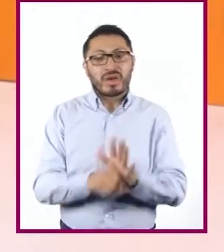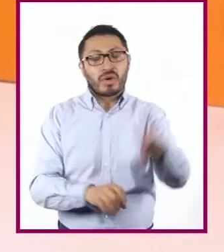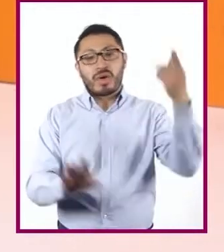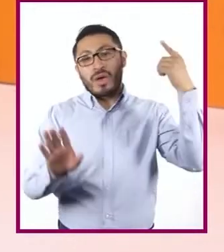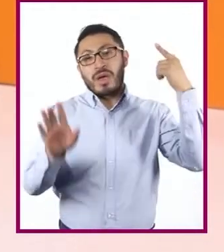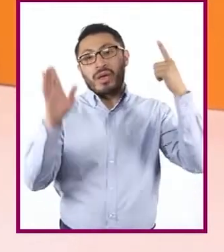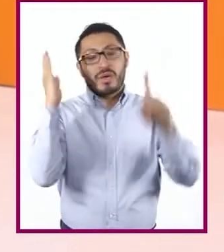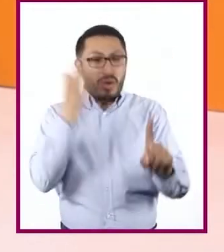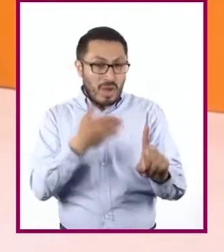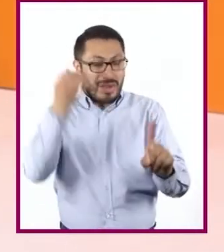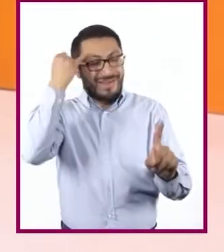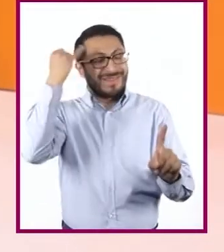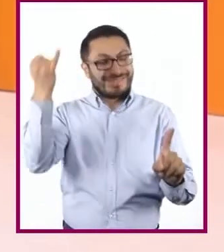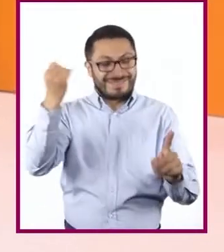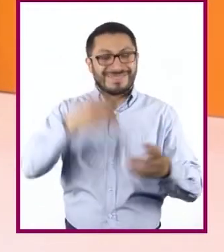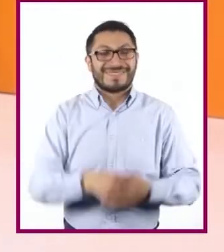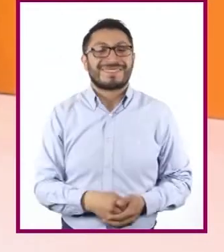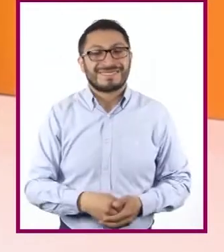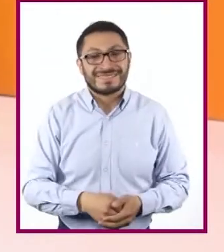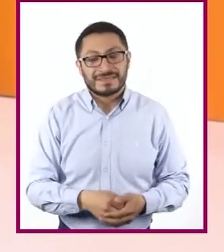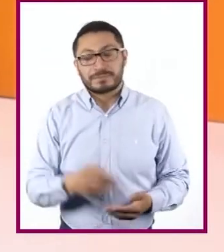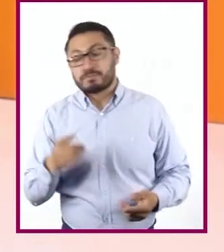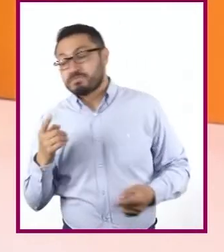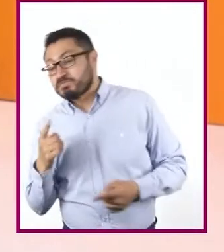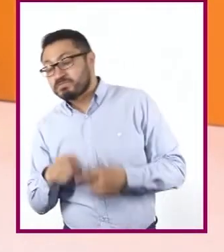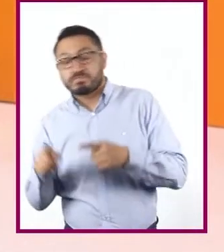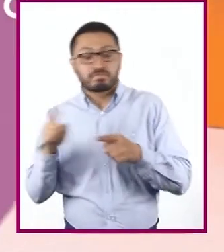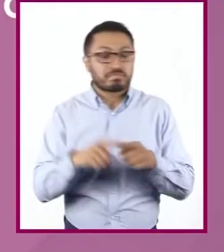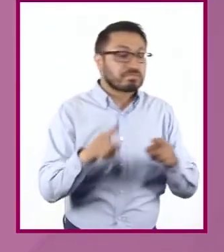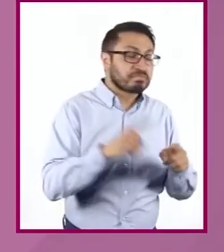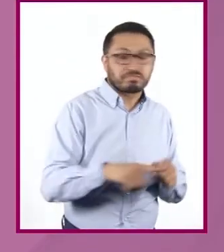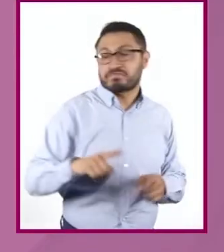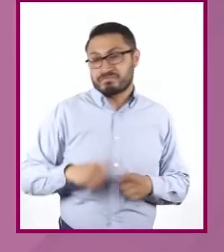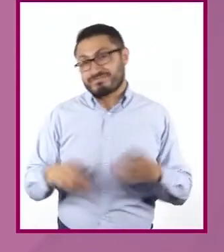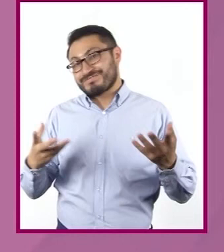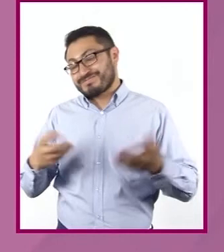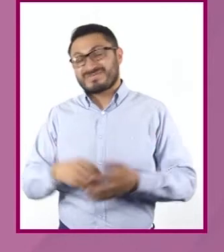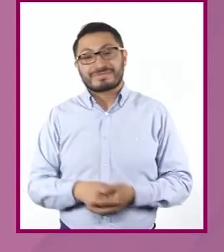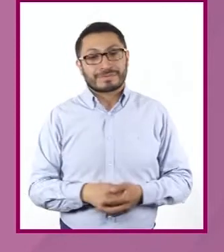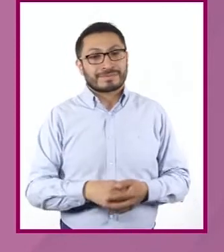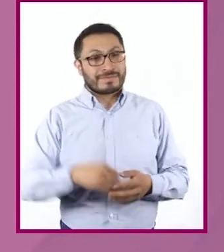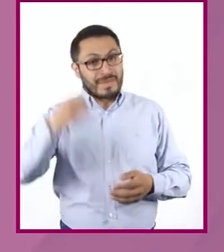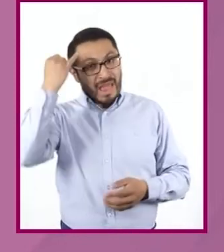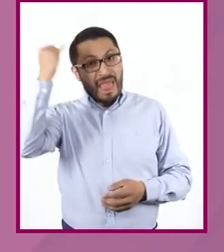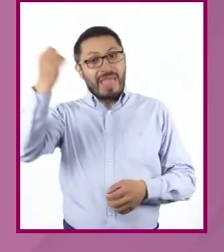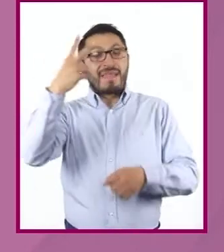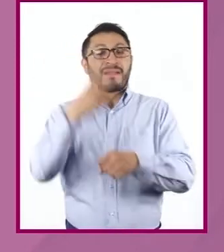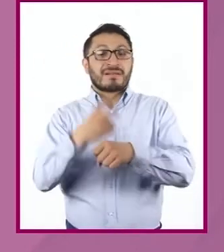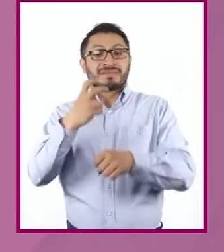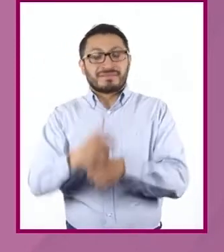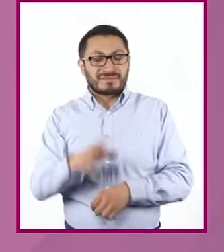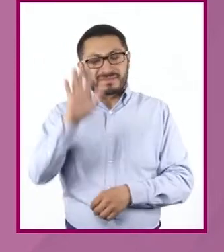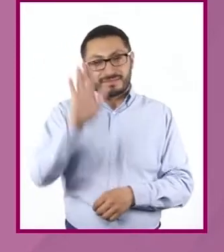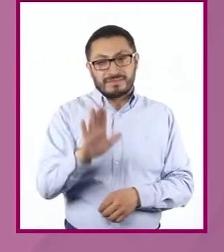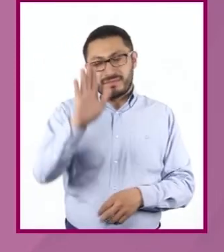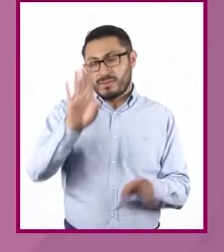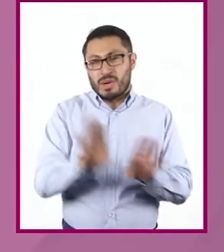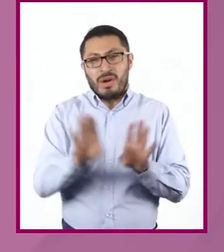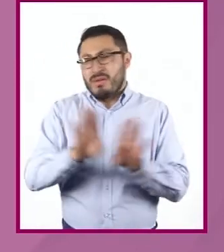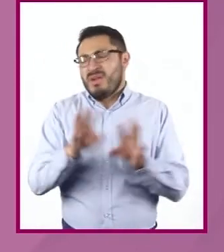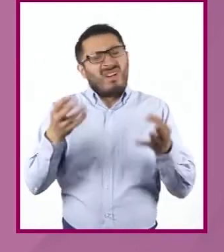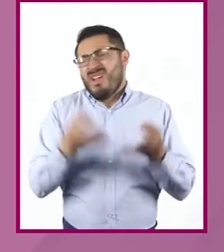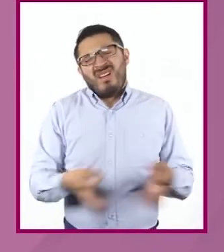principal, distinguiéndose unas de otras por su función. Las ideas secundarias, aunque parecieran las